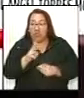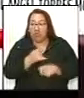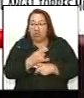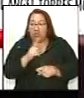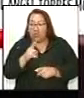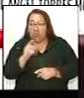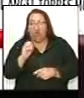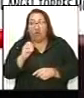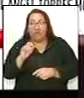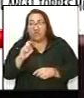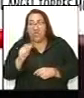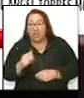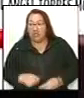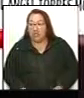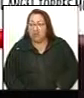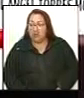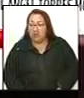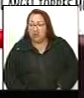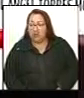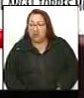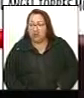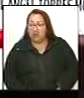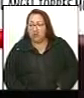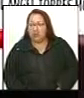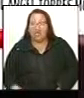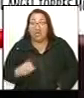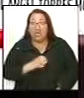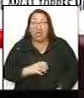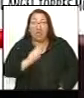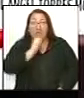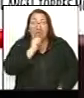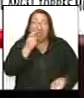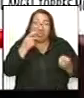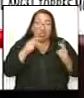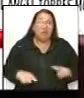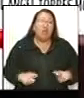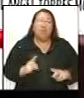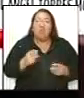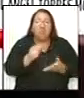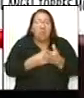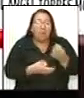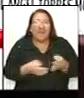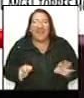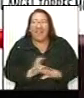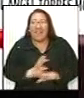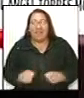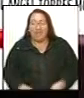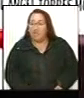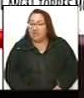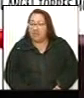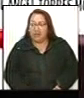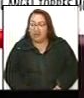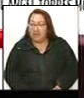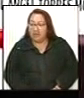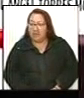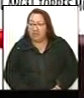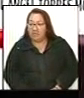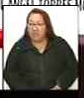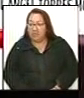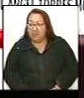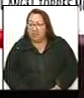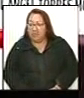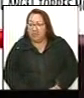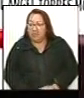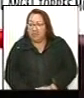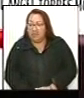uno del oficialismo. Ese es el carácter reservado. No es una comisión múltiple donde hay 10 personas, no es así. Es